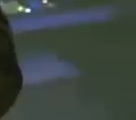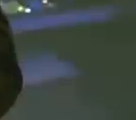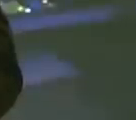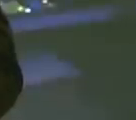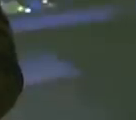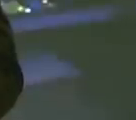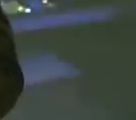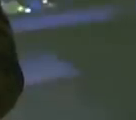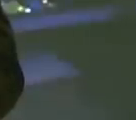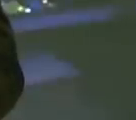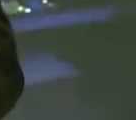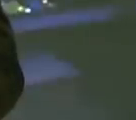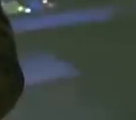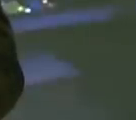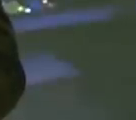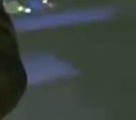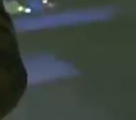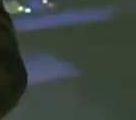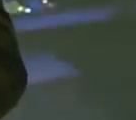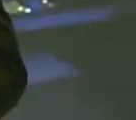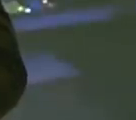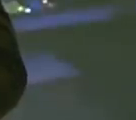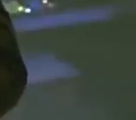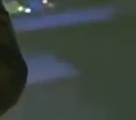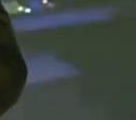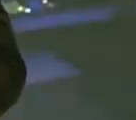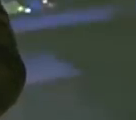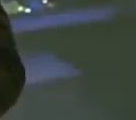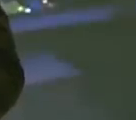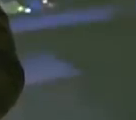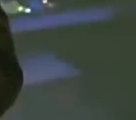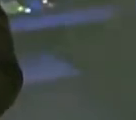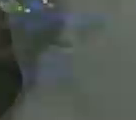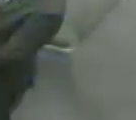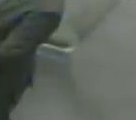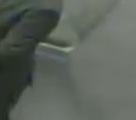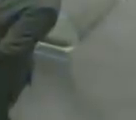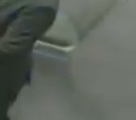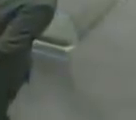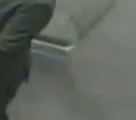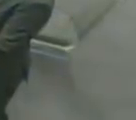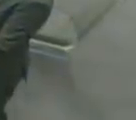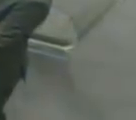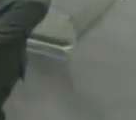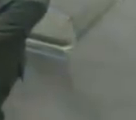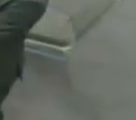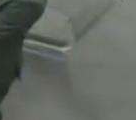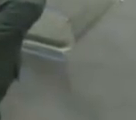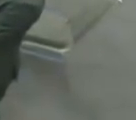Y a esta hora nos vamos con información de último minuto en el Palacio de Miraflores.